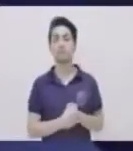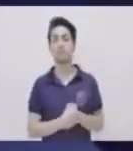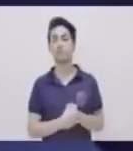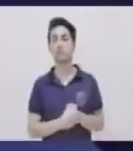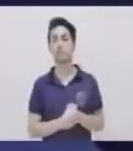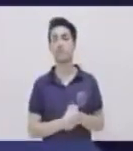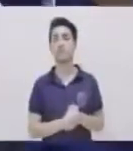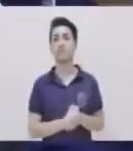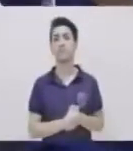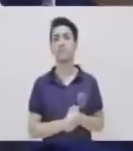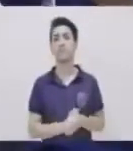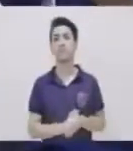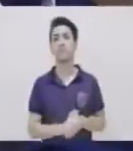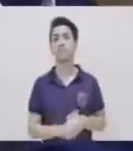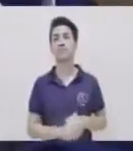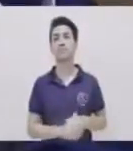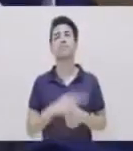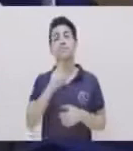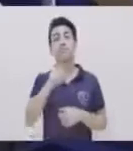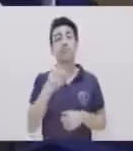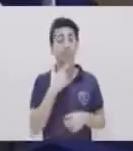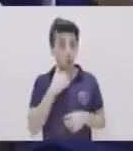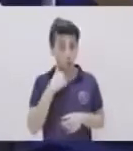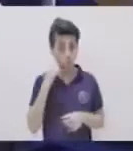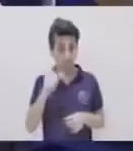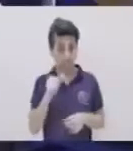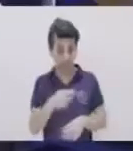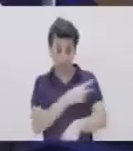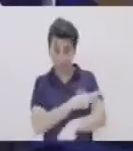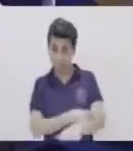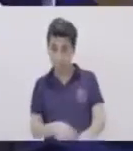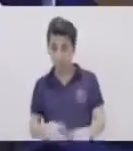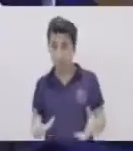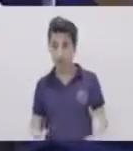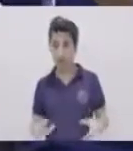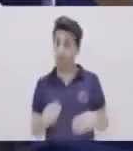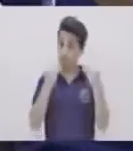Como segundo punto, ¿cuánto te gustó esta historia?